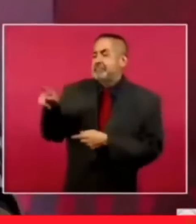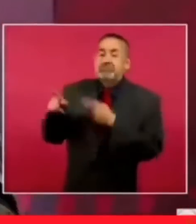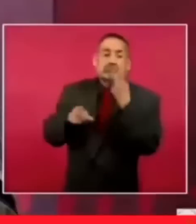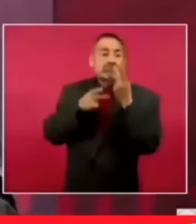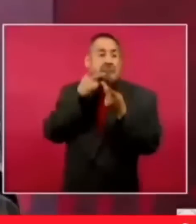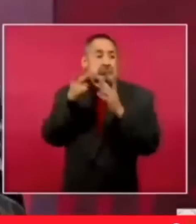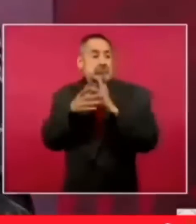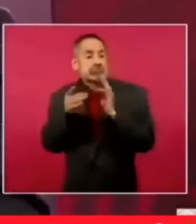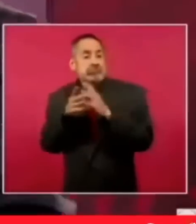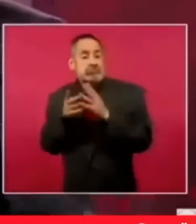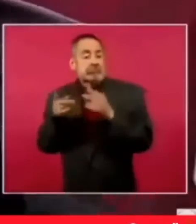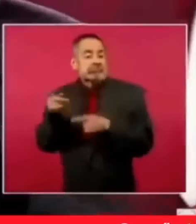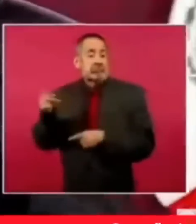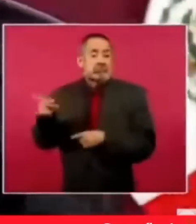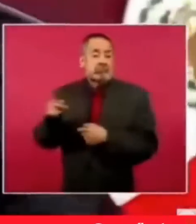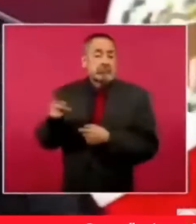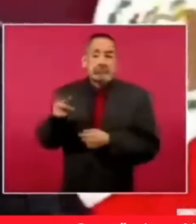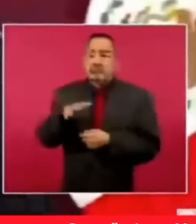como